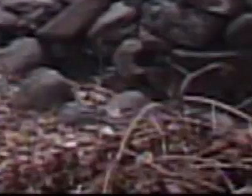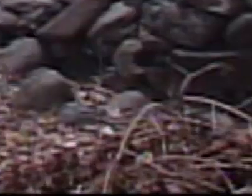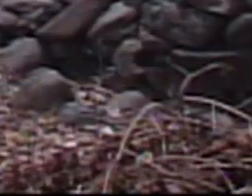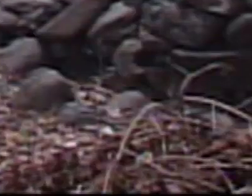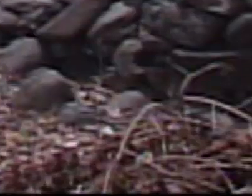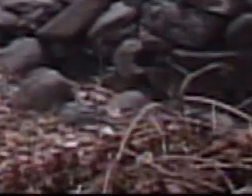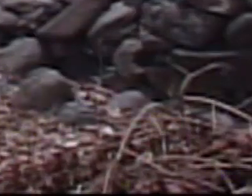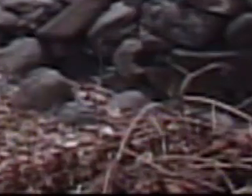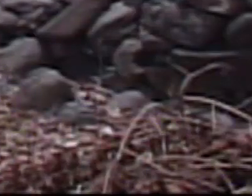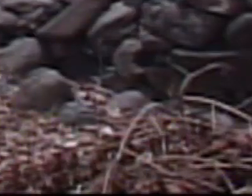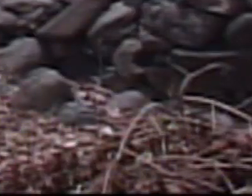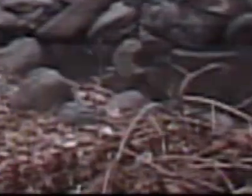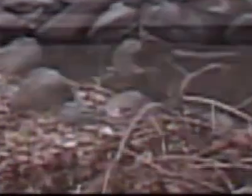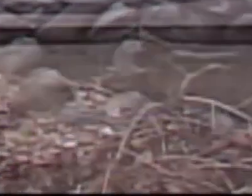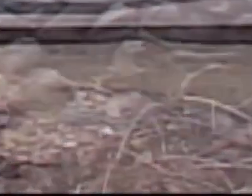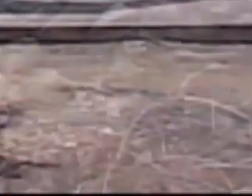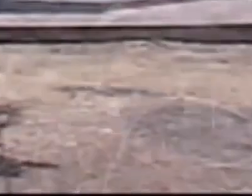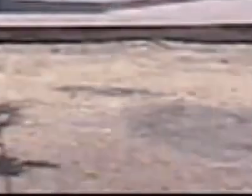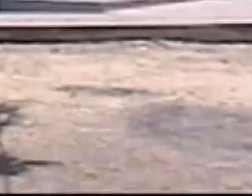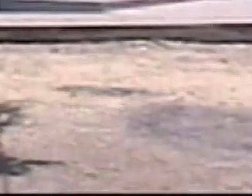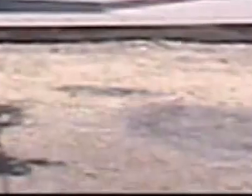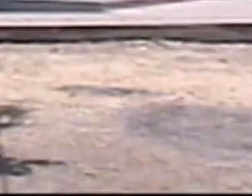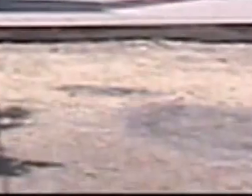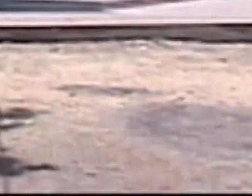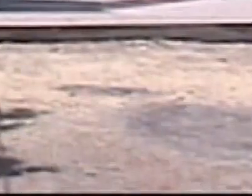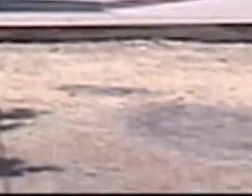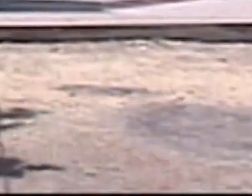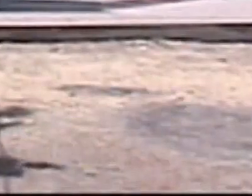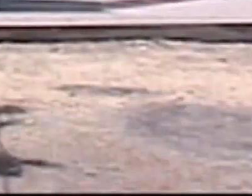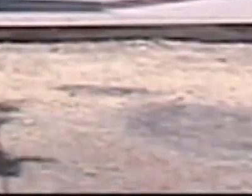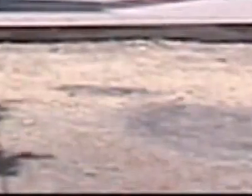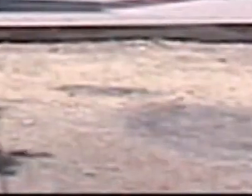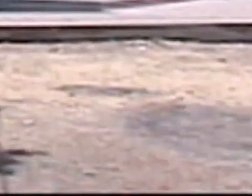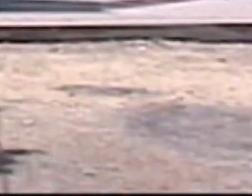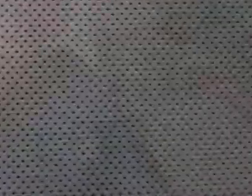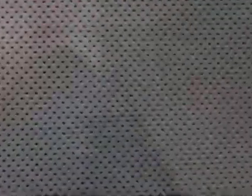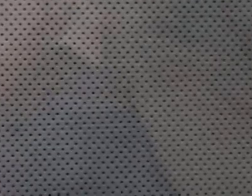los flancos de los patriotas por los filibusteros de Walker.